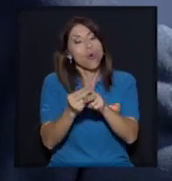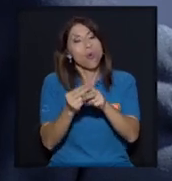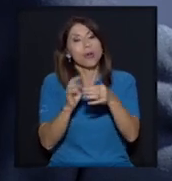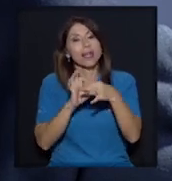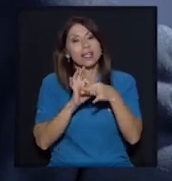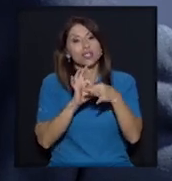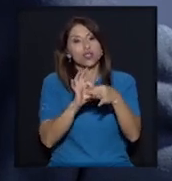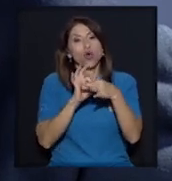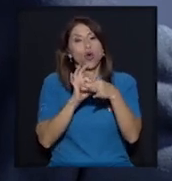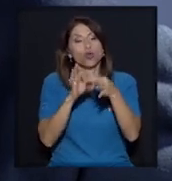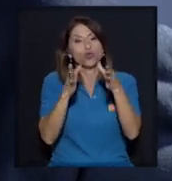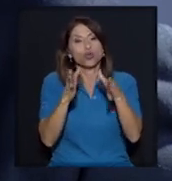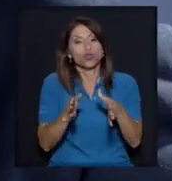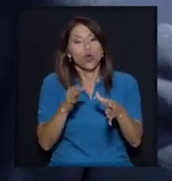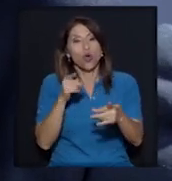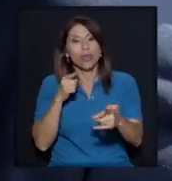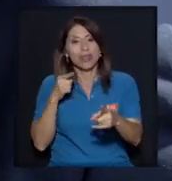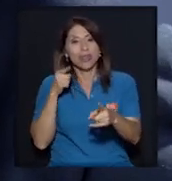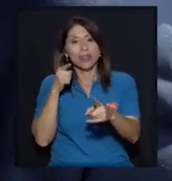Tenemos